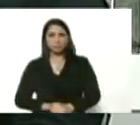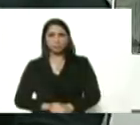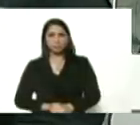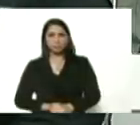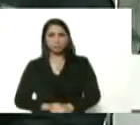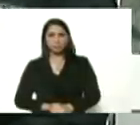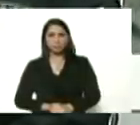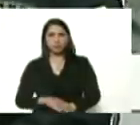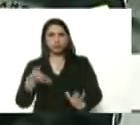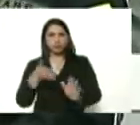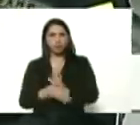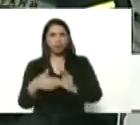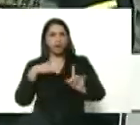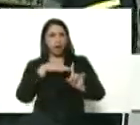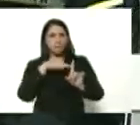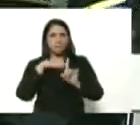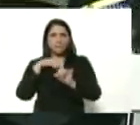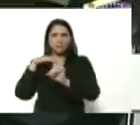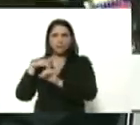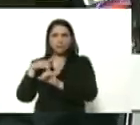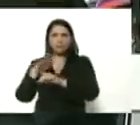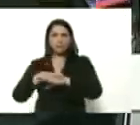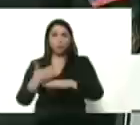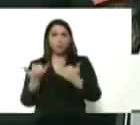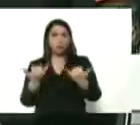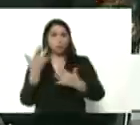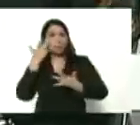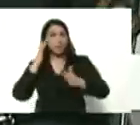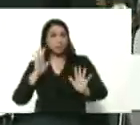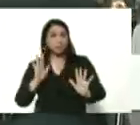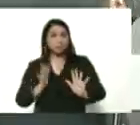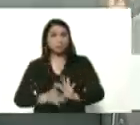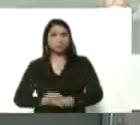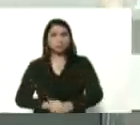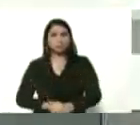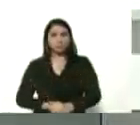de las amenazas, porque ahora aparece